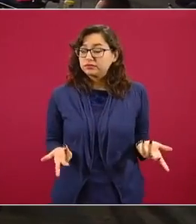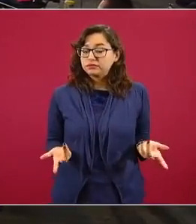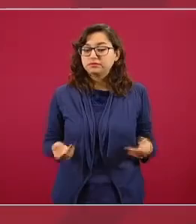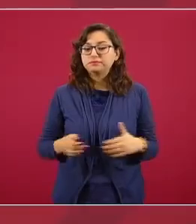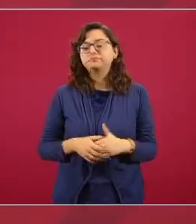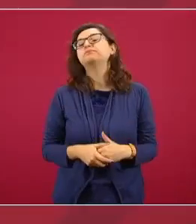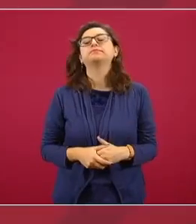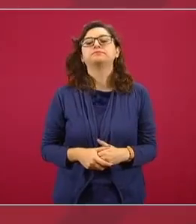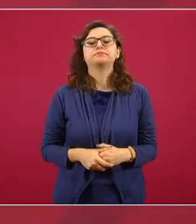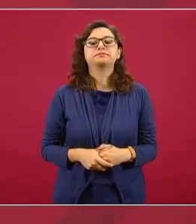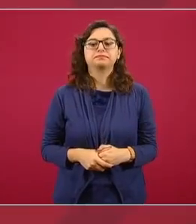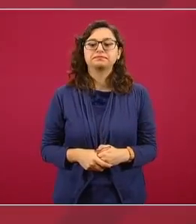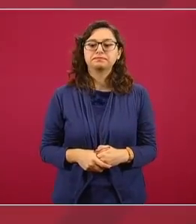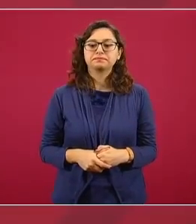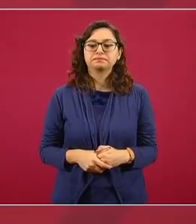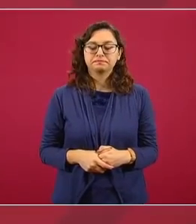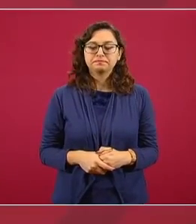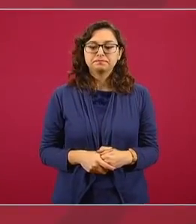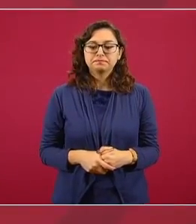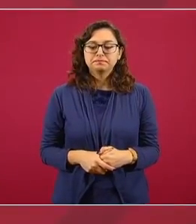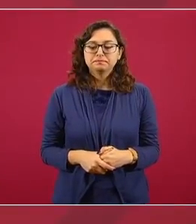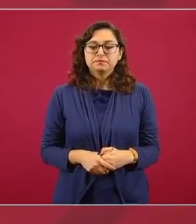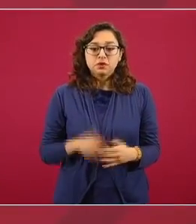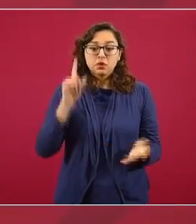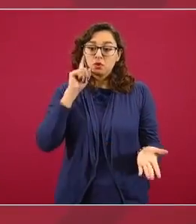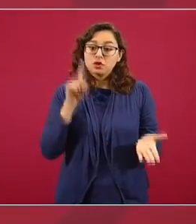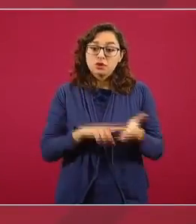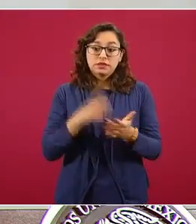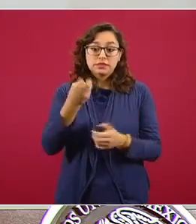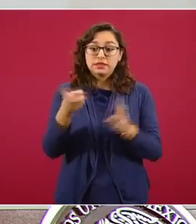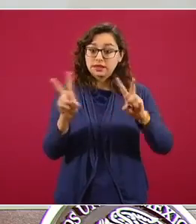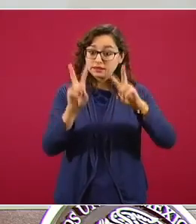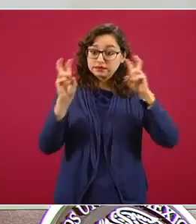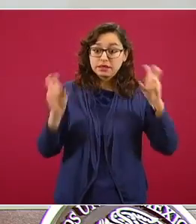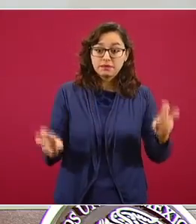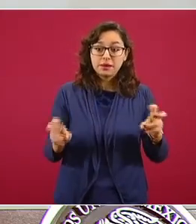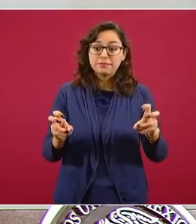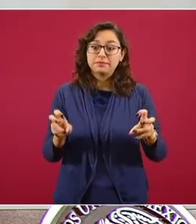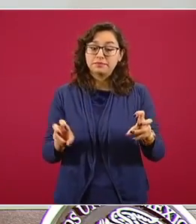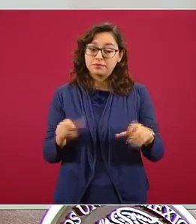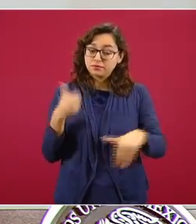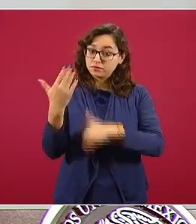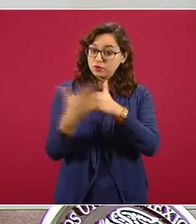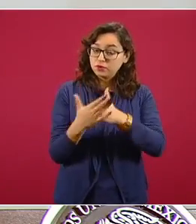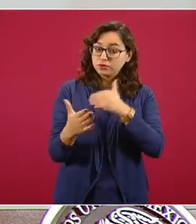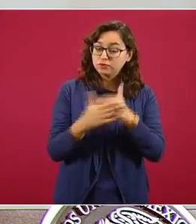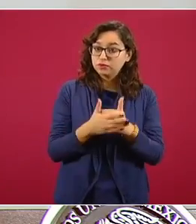resolver entre todos. Por eso va a haber una consulta